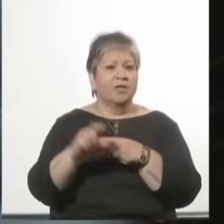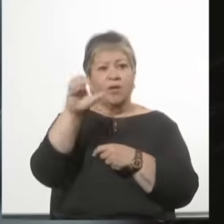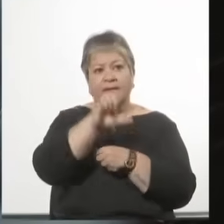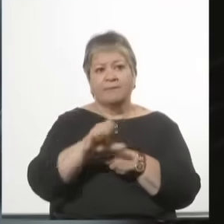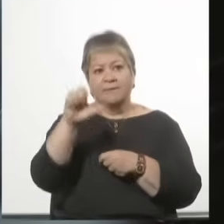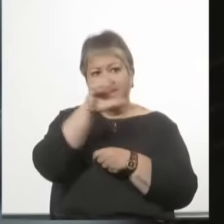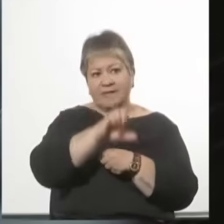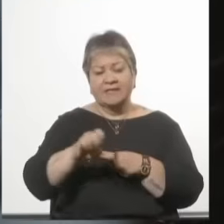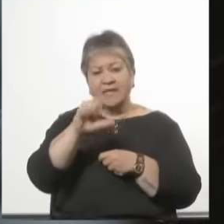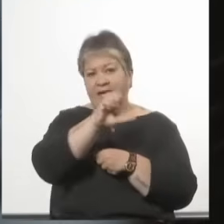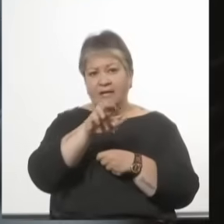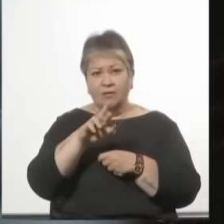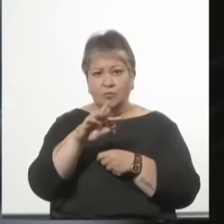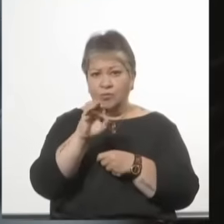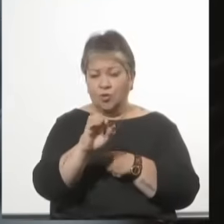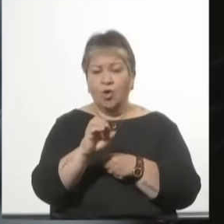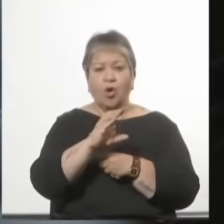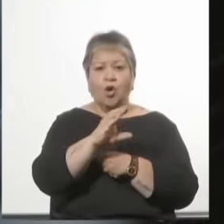Eurocommerce Bank ahora,